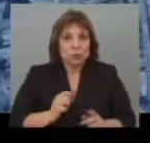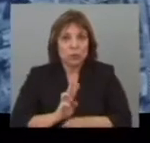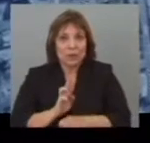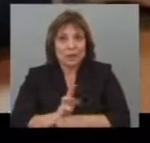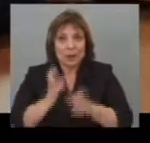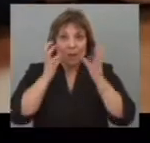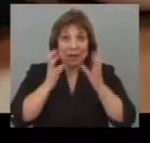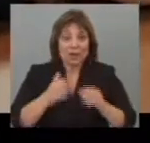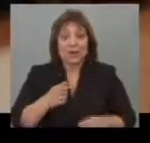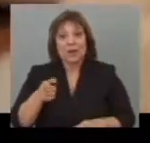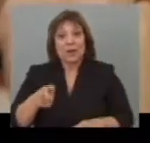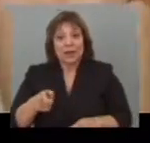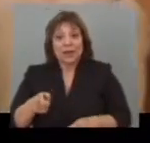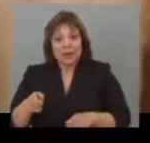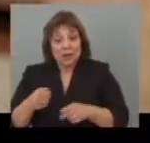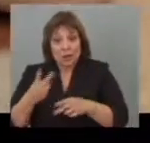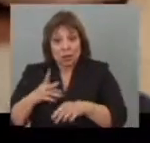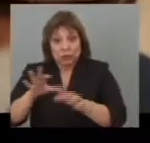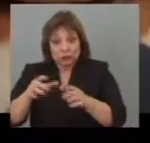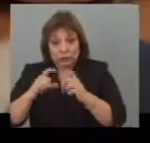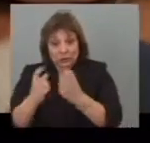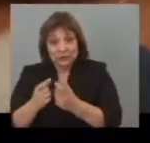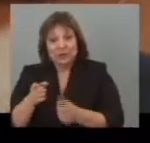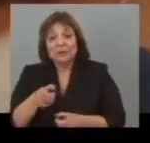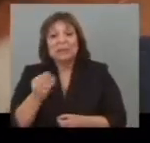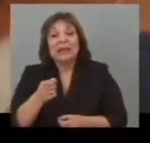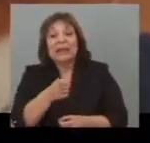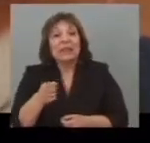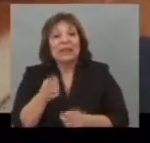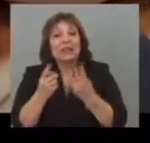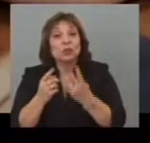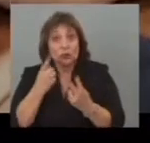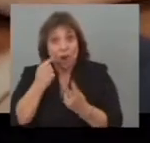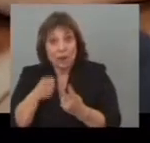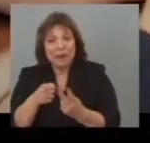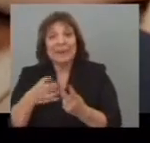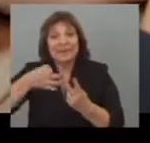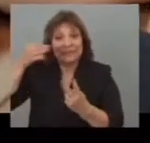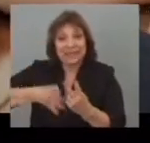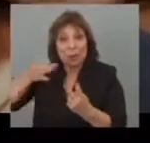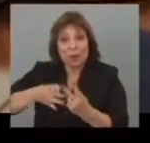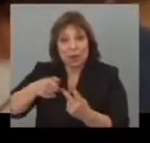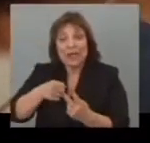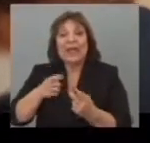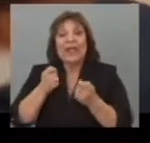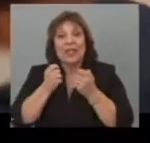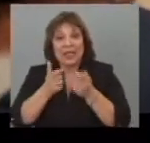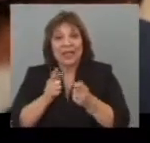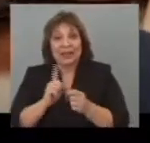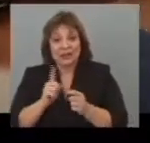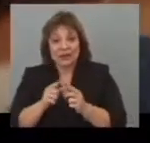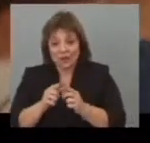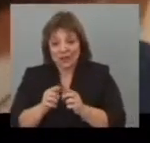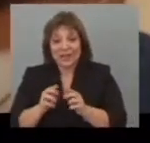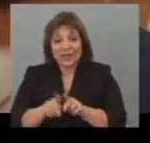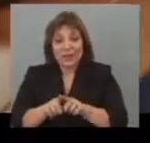alto riesgo. El ofensor tiene que tener estos dos dispositivos. ¿Para qué tiene esto? Para asegurarnos de que la persona no se aleje del